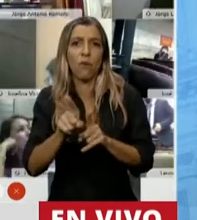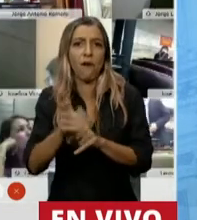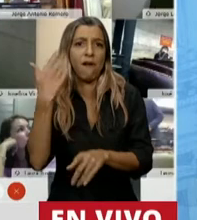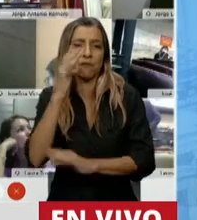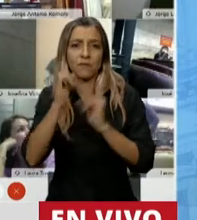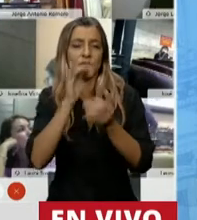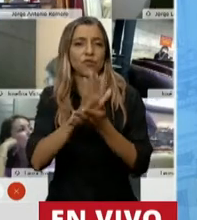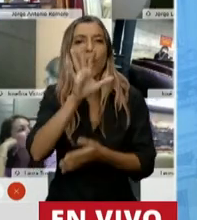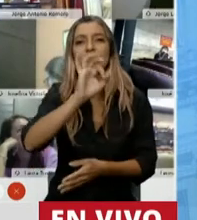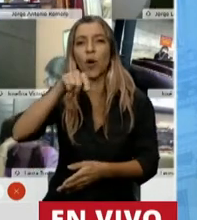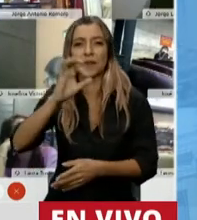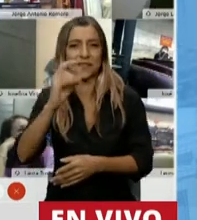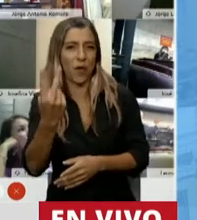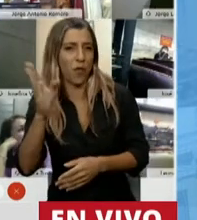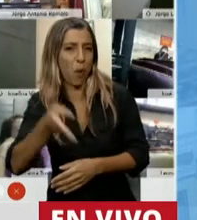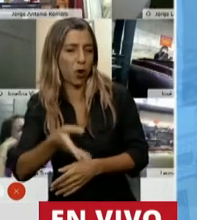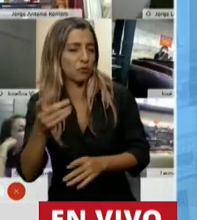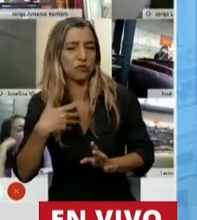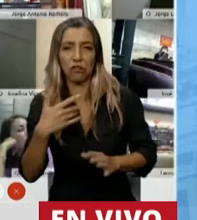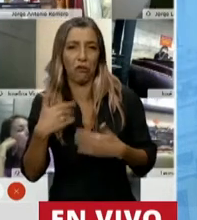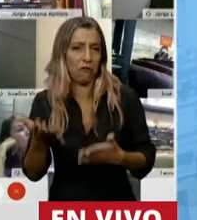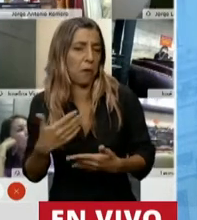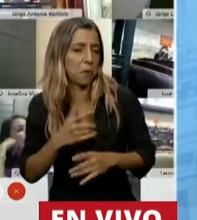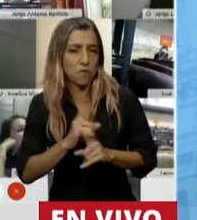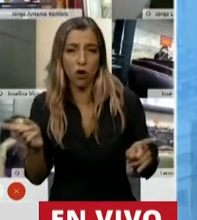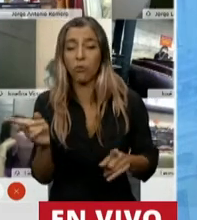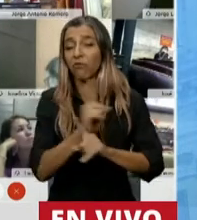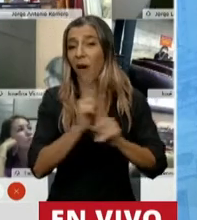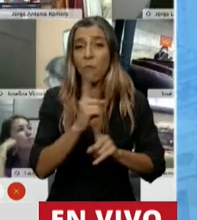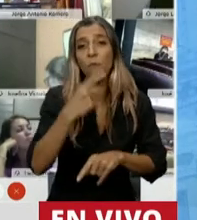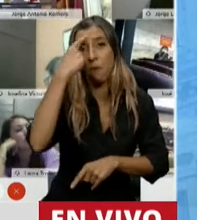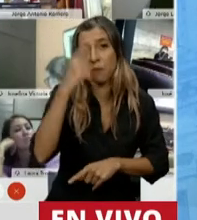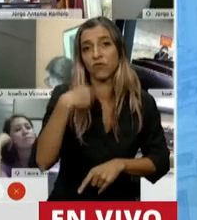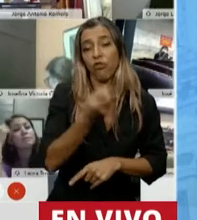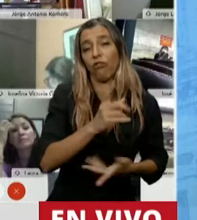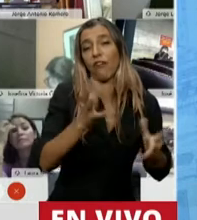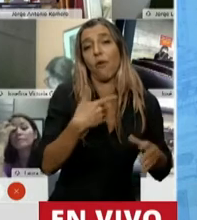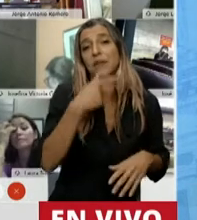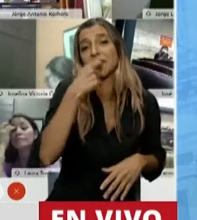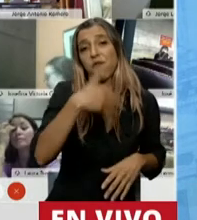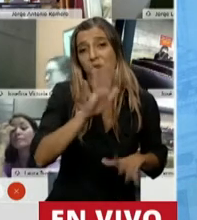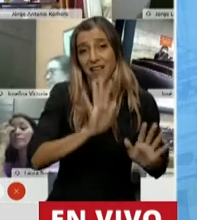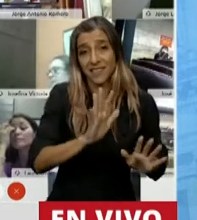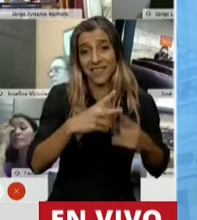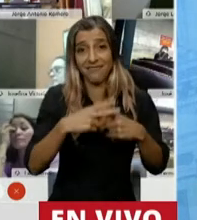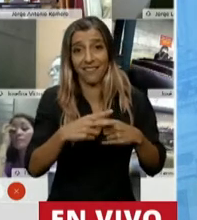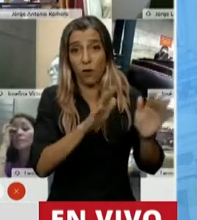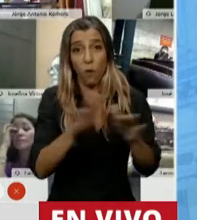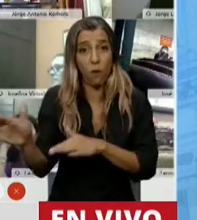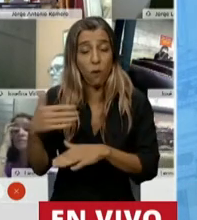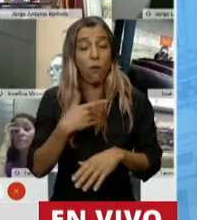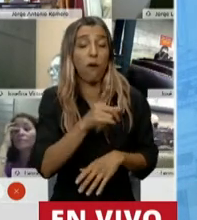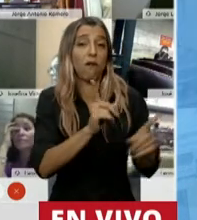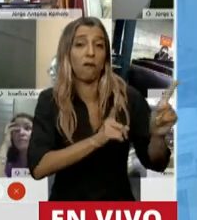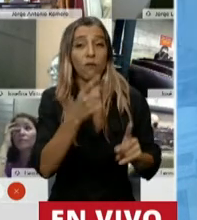voy a intentar sostener, ni creo que del otro lado, si utilizara la misma técnica, diría,